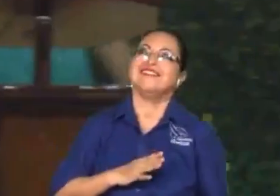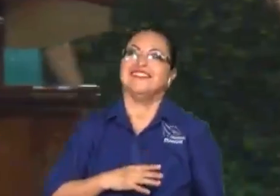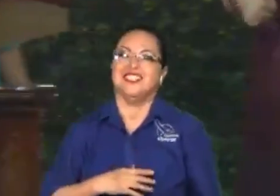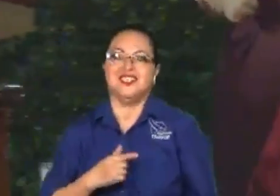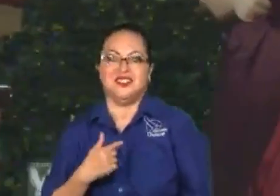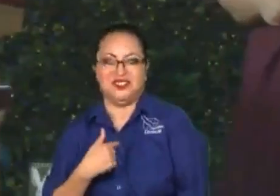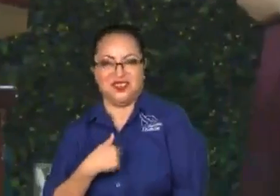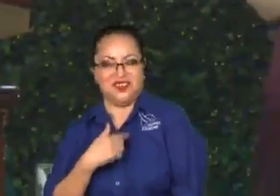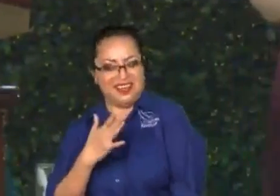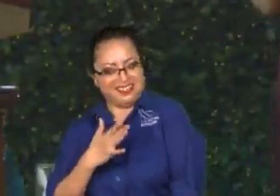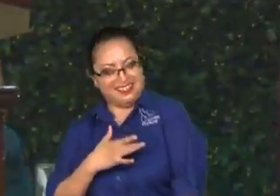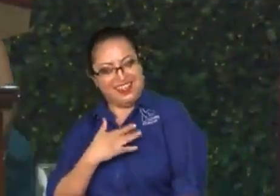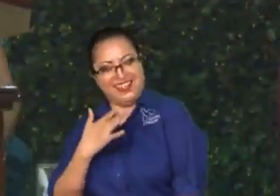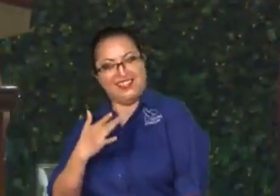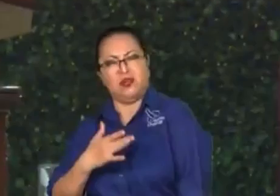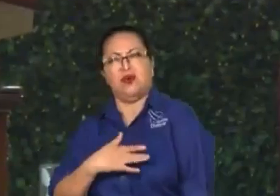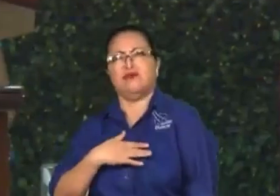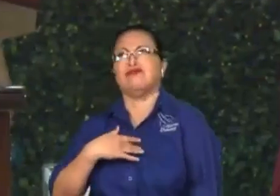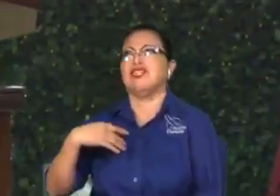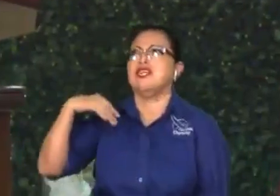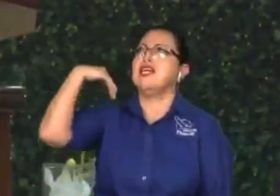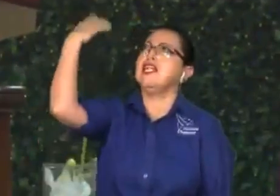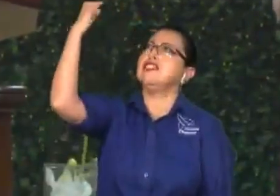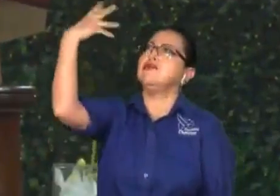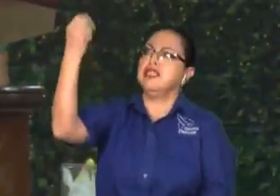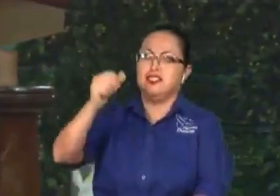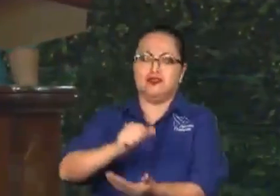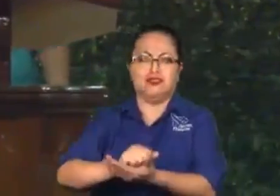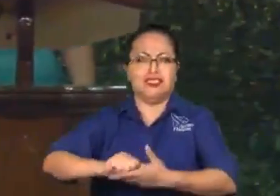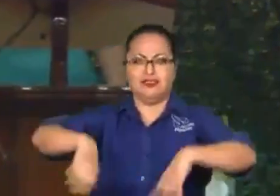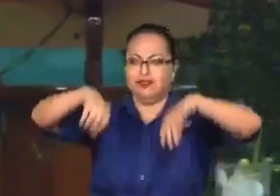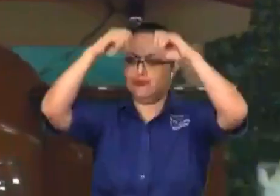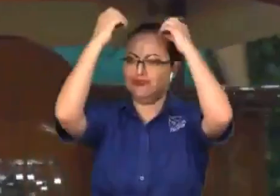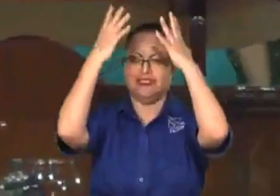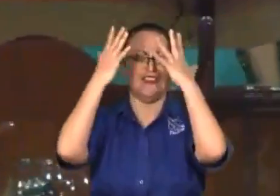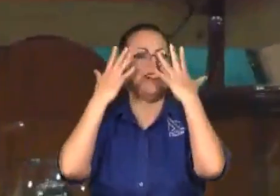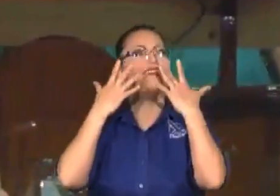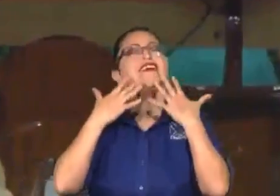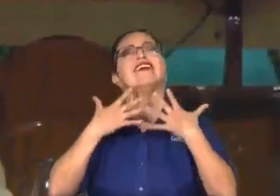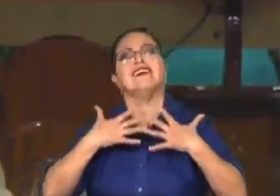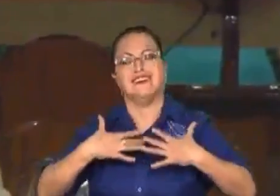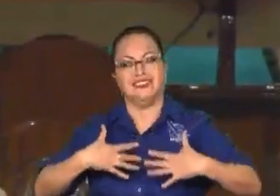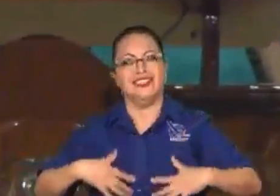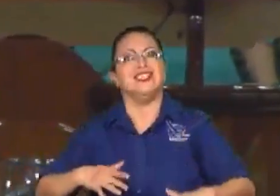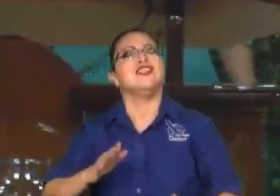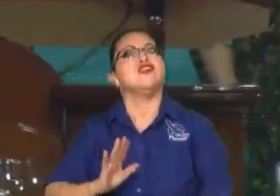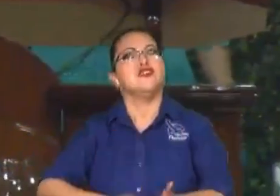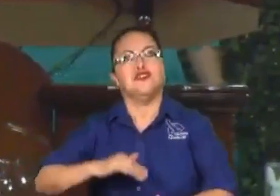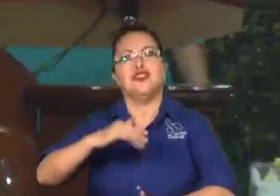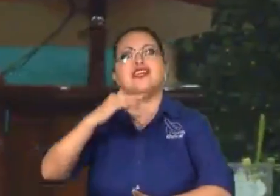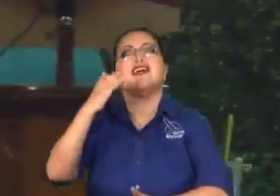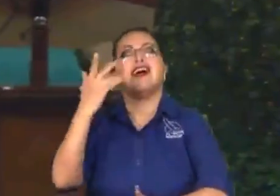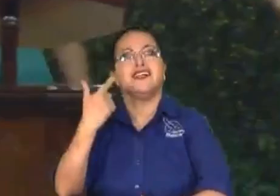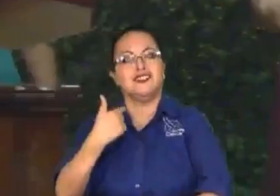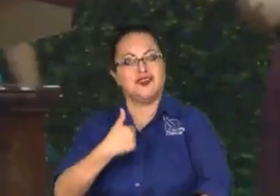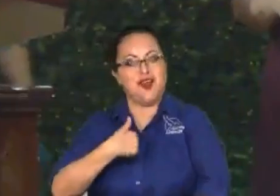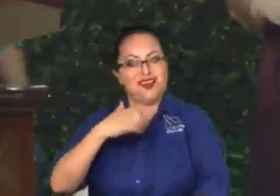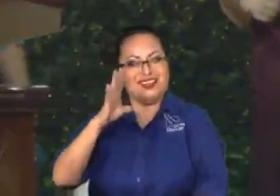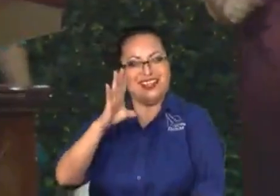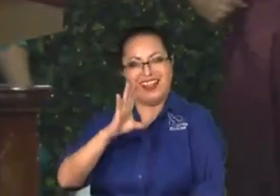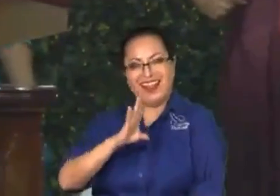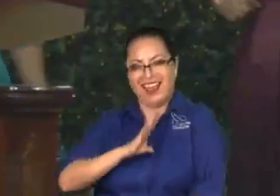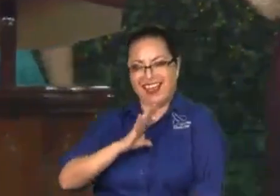La tengo. La unción. La unción está sobre mi gloria, Dios, porque la tengo.